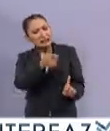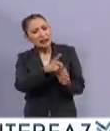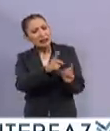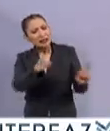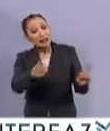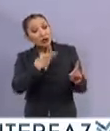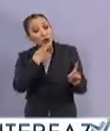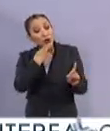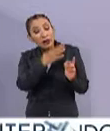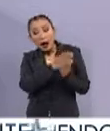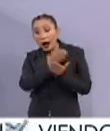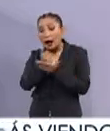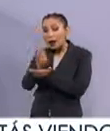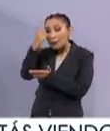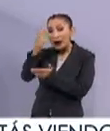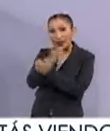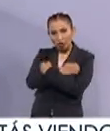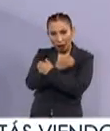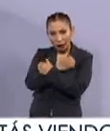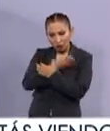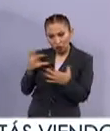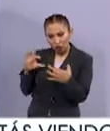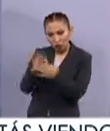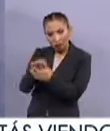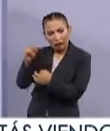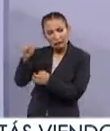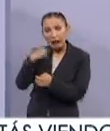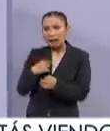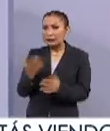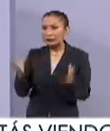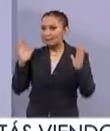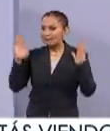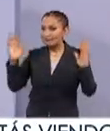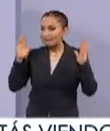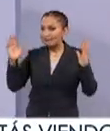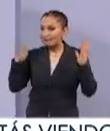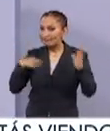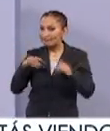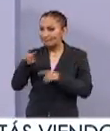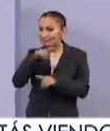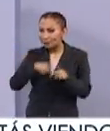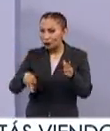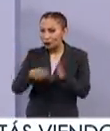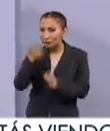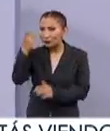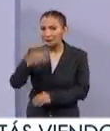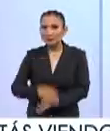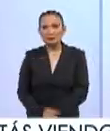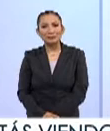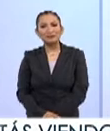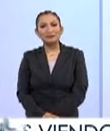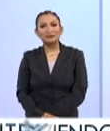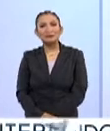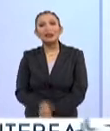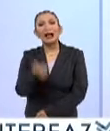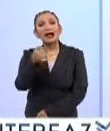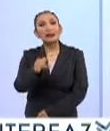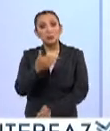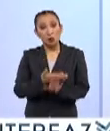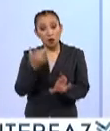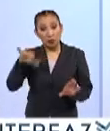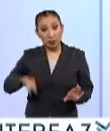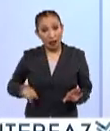y aplicarlo también a la educación se convierte en un fantástico círculo virtuoso. Así es, Ana Cristina,